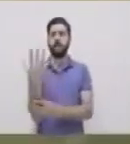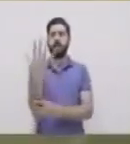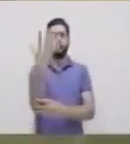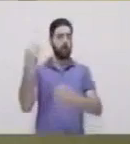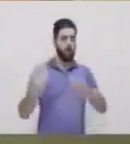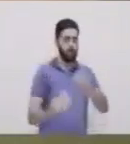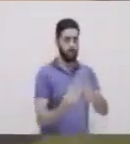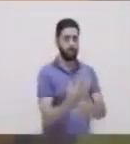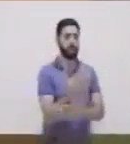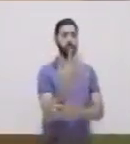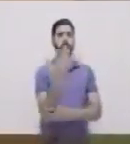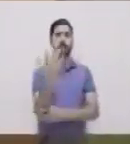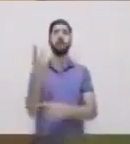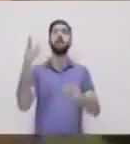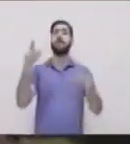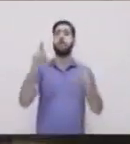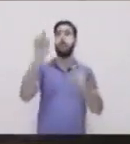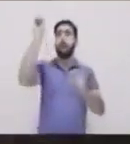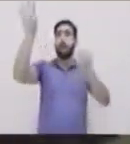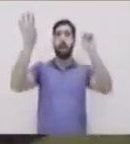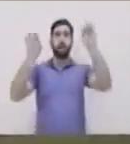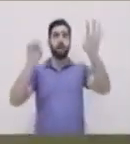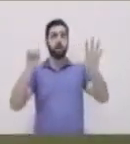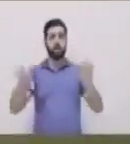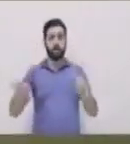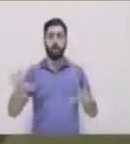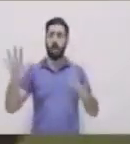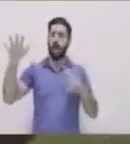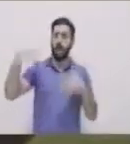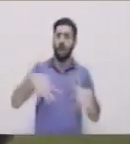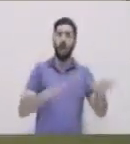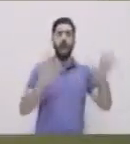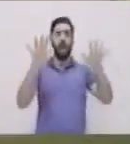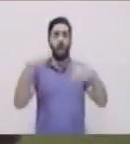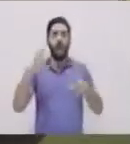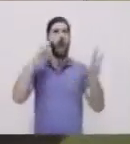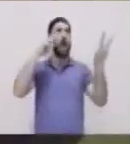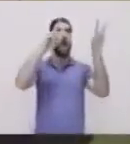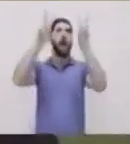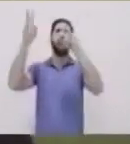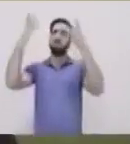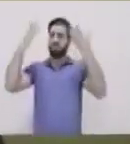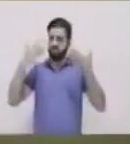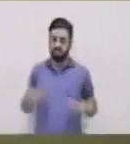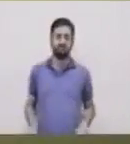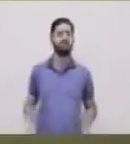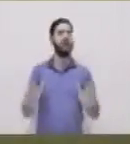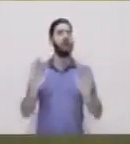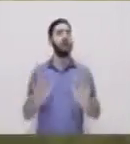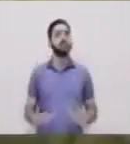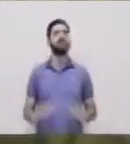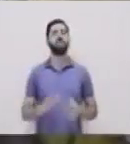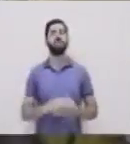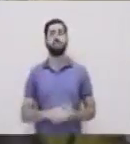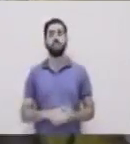botar semillas en el surco y estrellas en el mar.